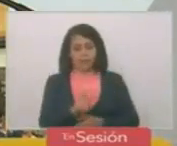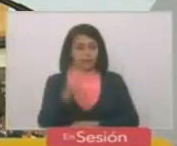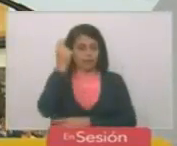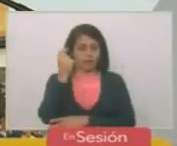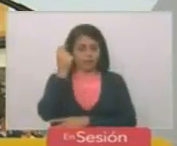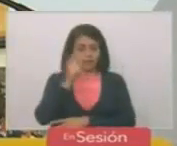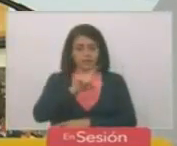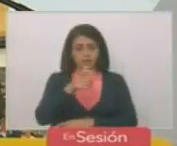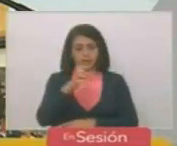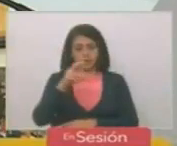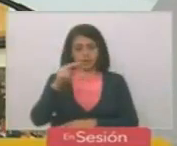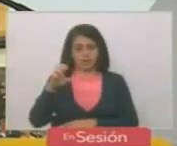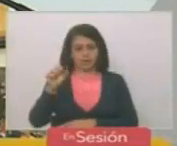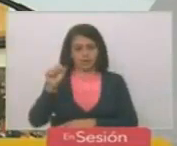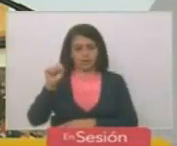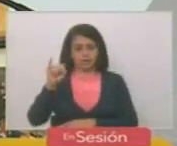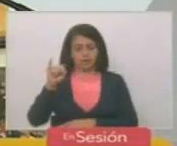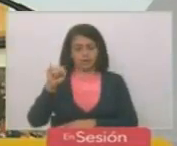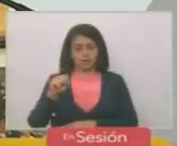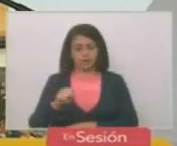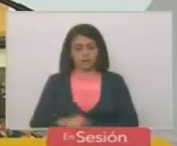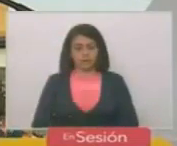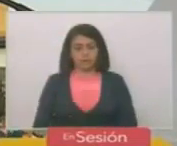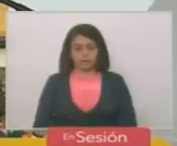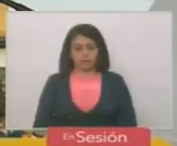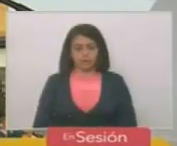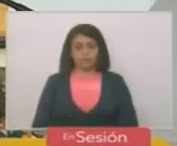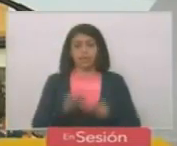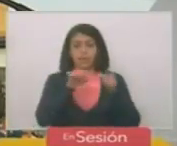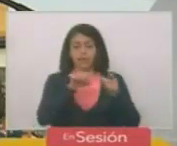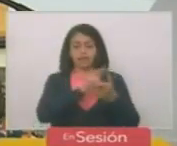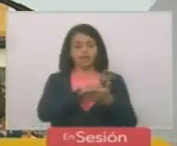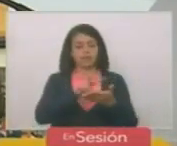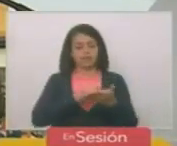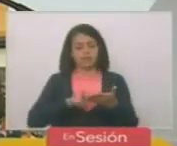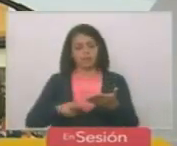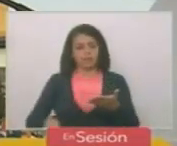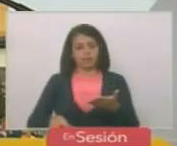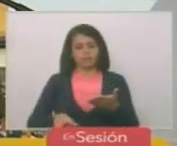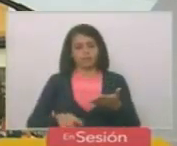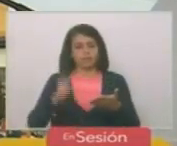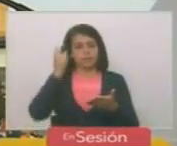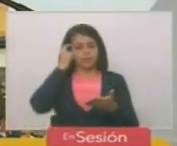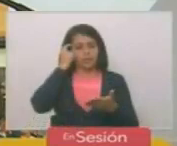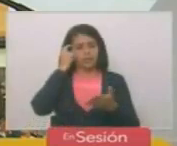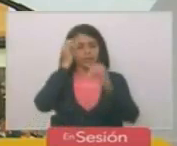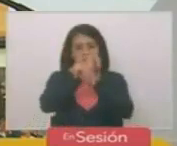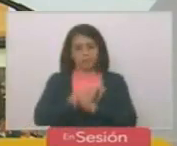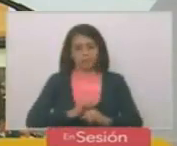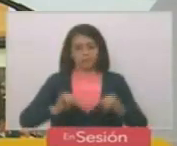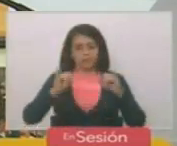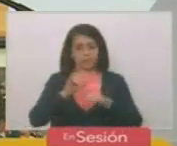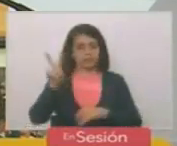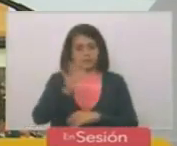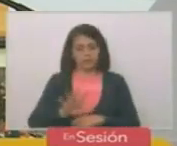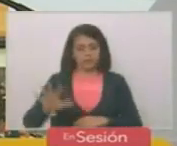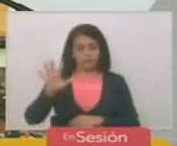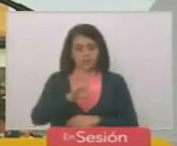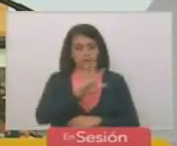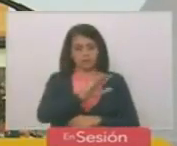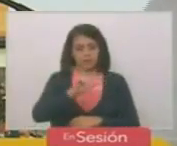diputada Génesis Garbeck Romero, quien dio lectura del acta de la Declaración de Independencia de Venezuela